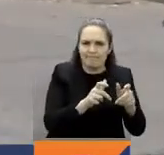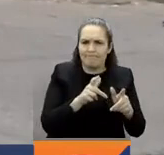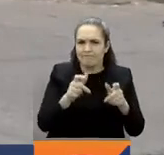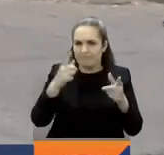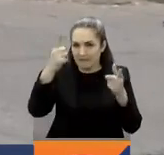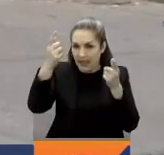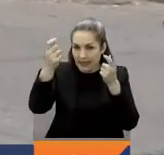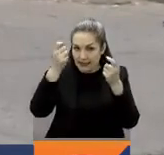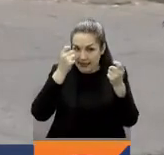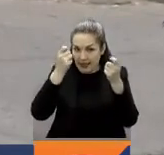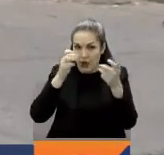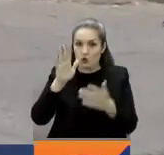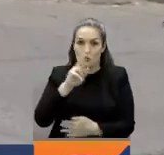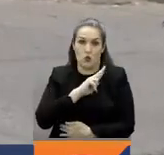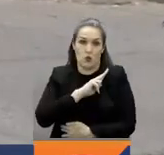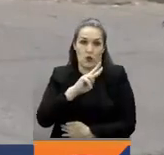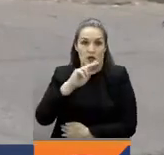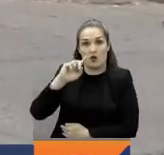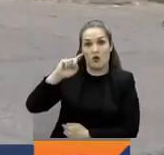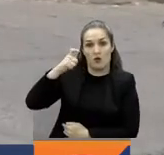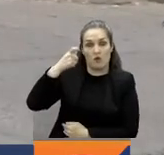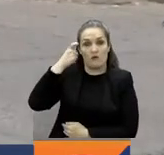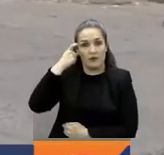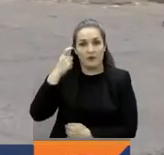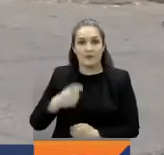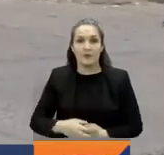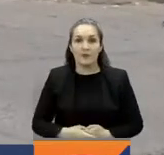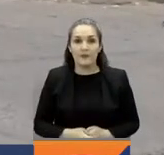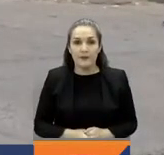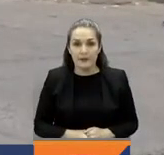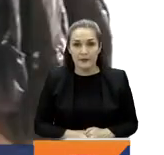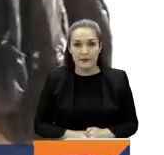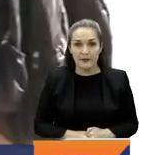implementando el gobierno departamental es el trabajo.